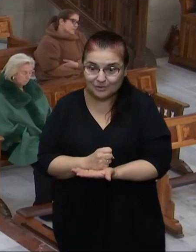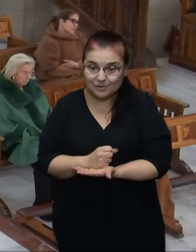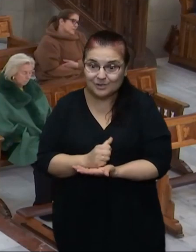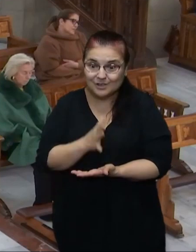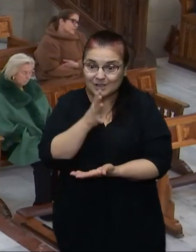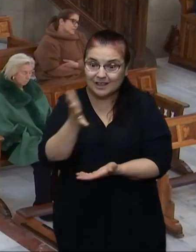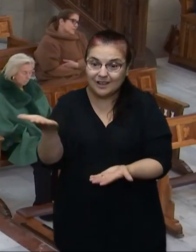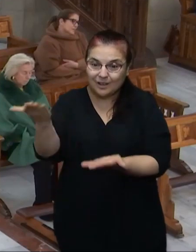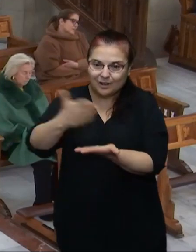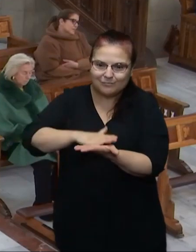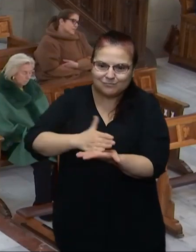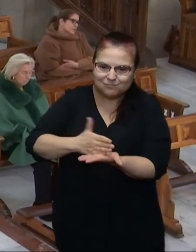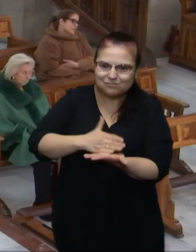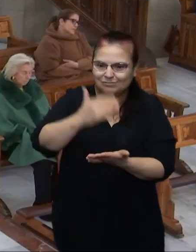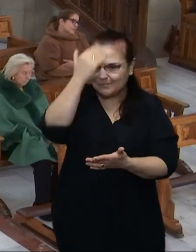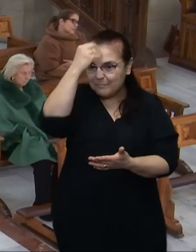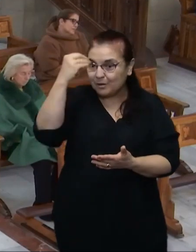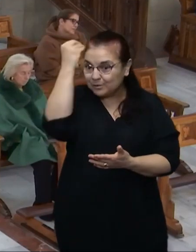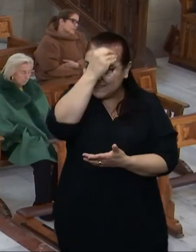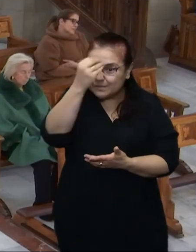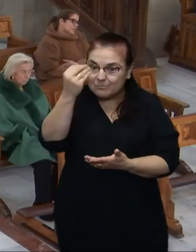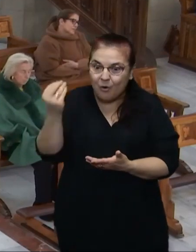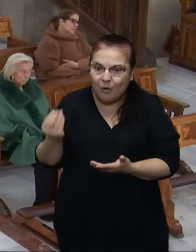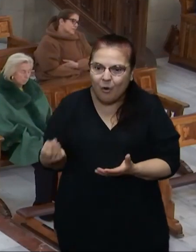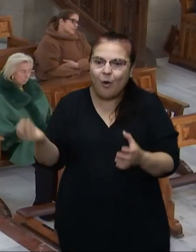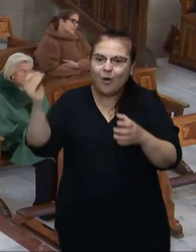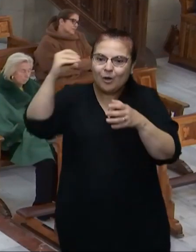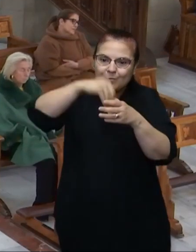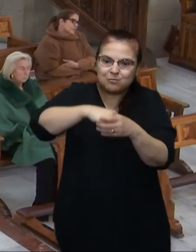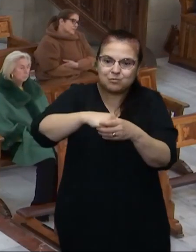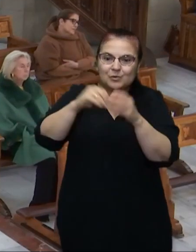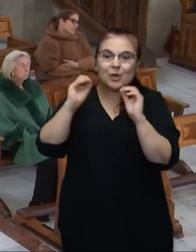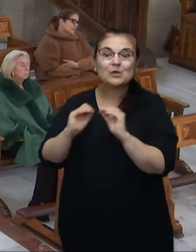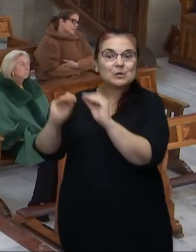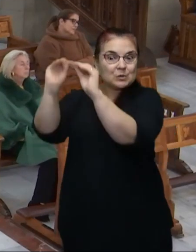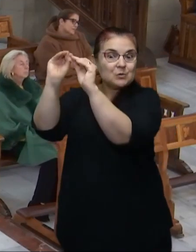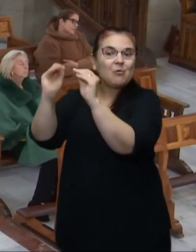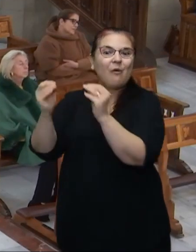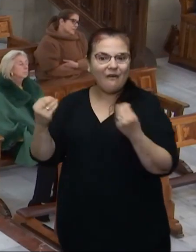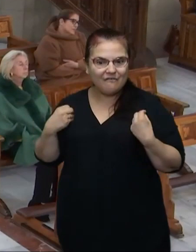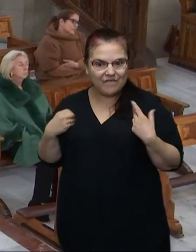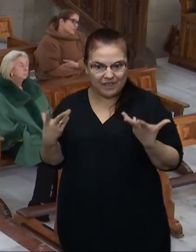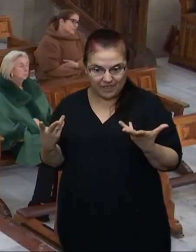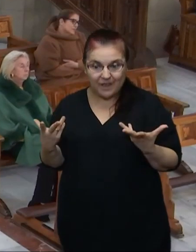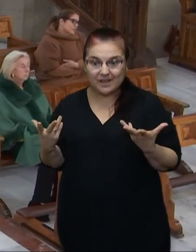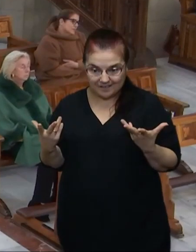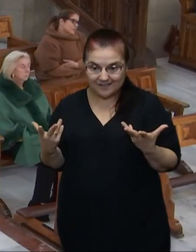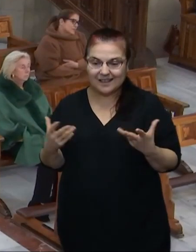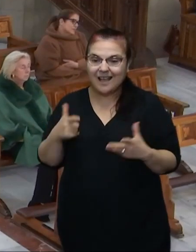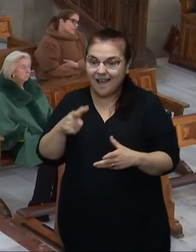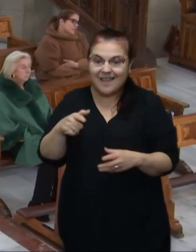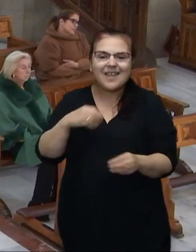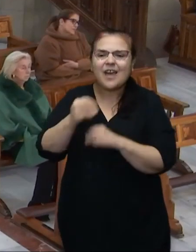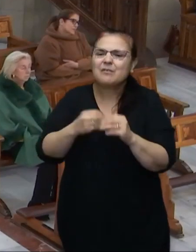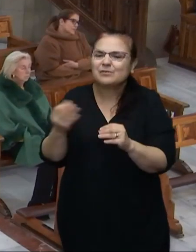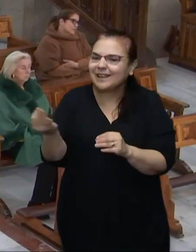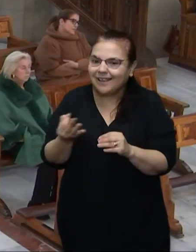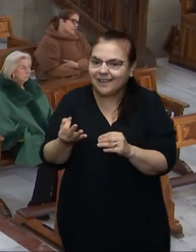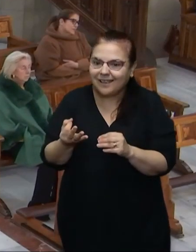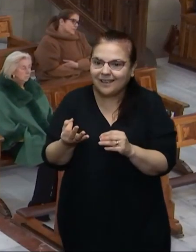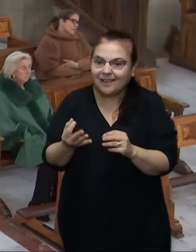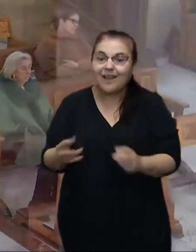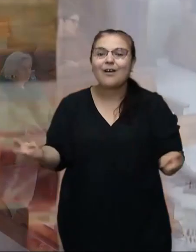nos incorporamos a su vida, e incorporándonos a su vida, lo que hacemos es